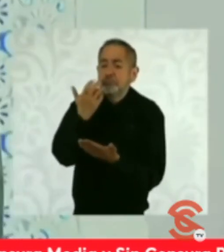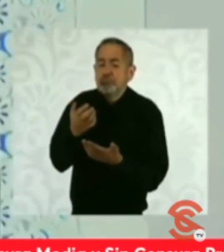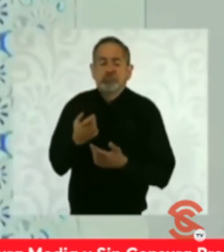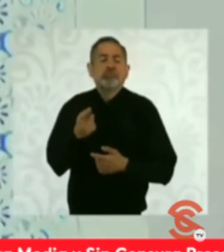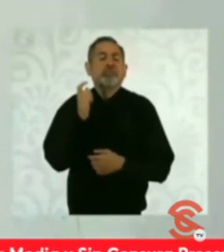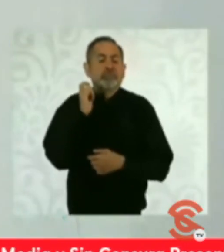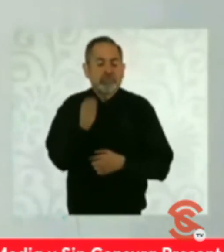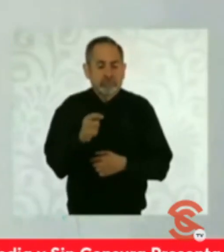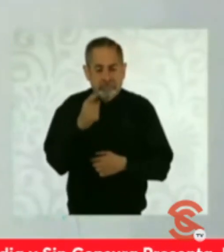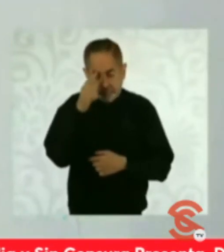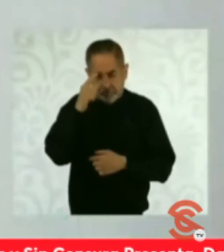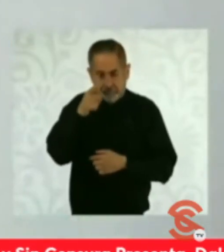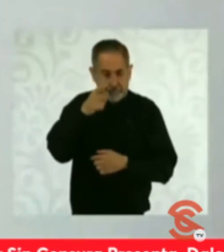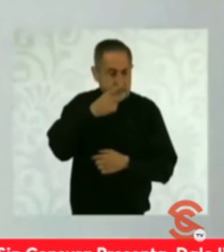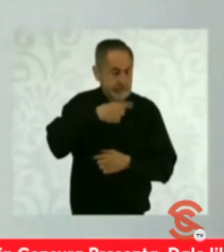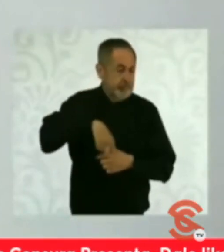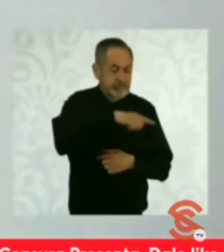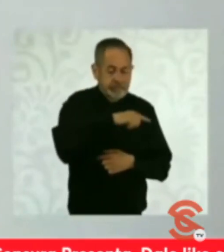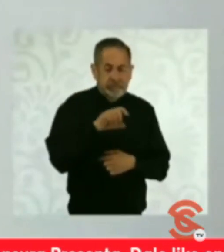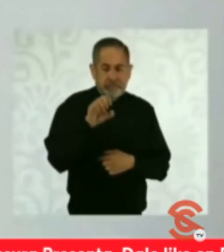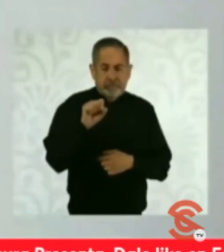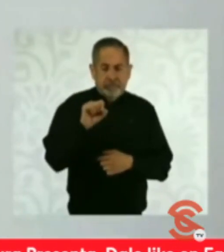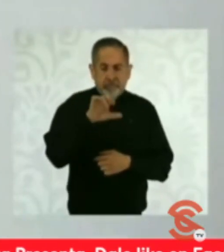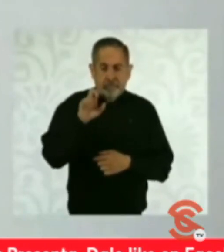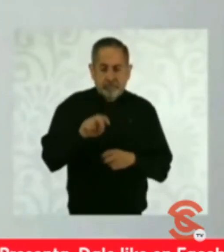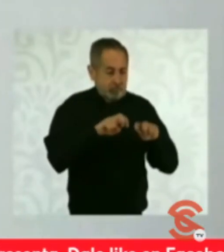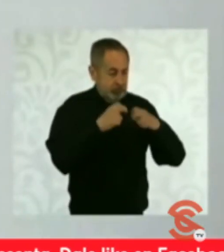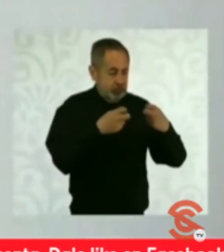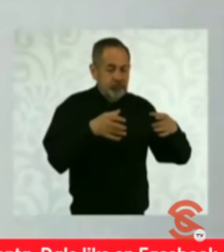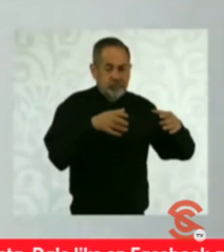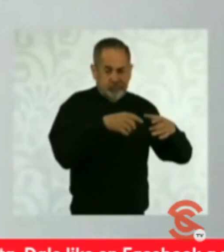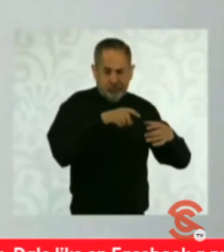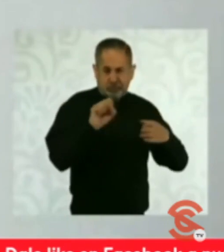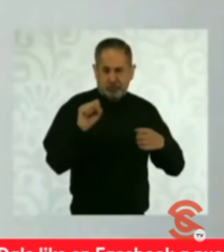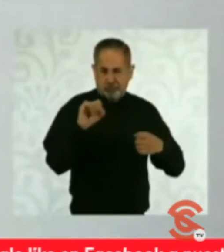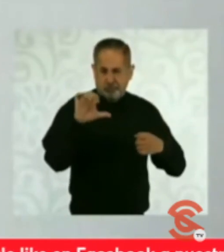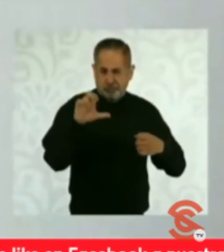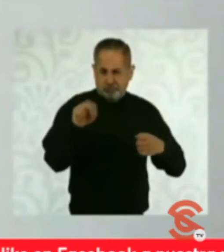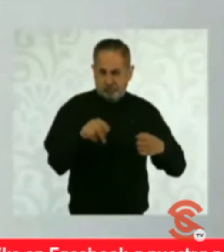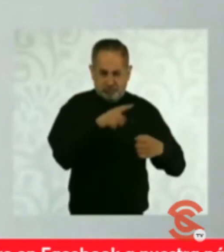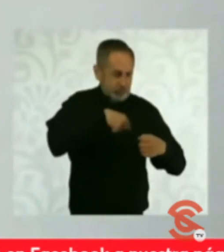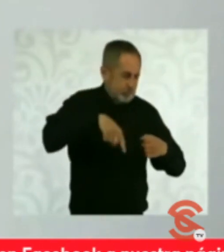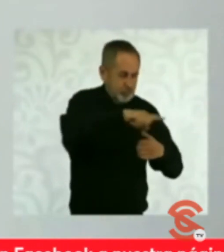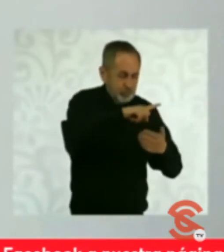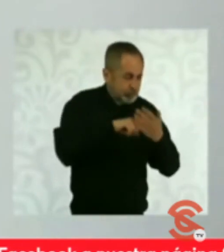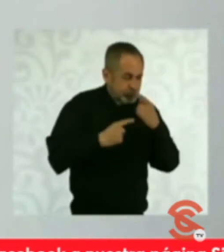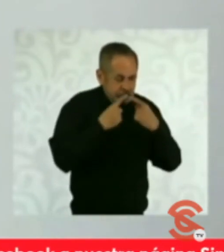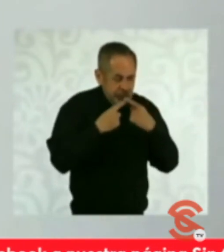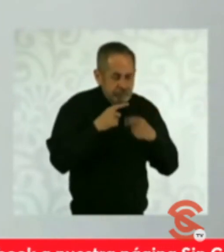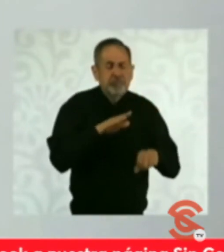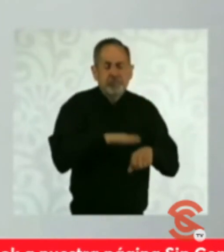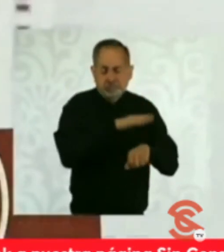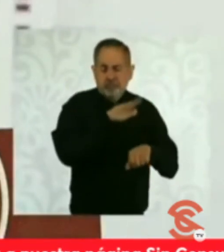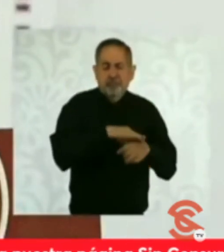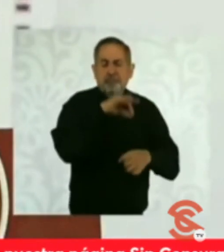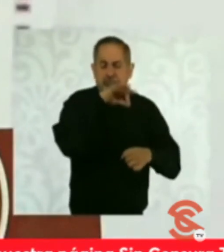se apruebe en el Pleno de la Corte con relación a